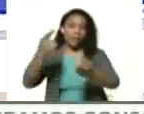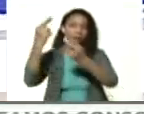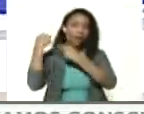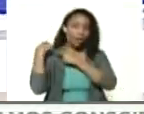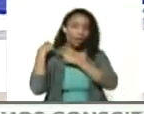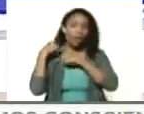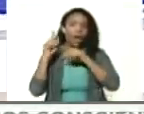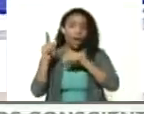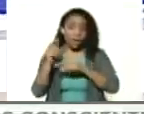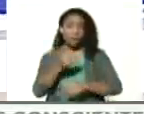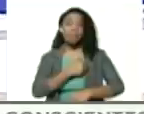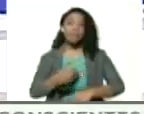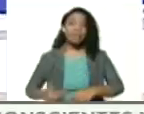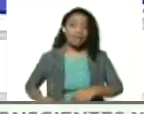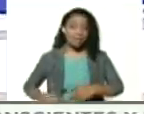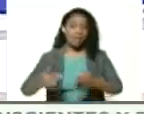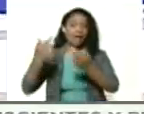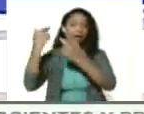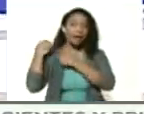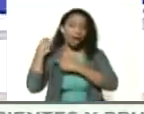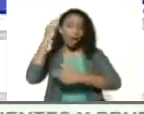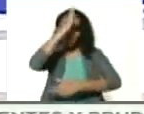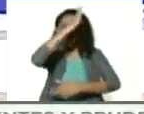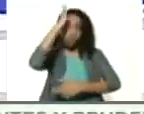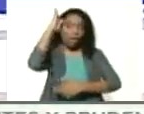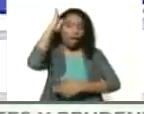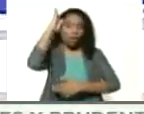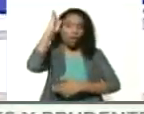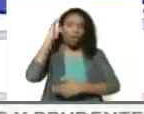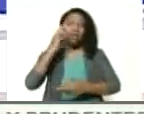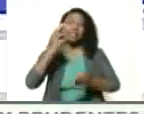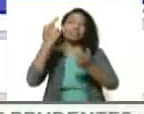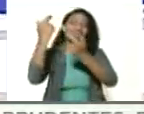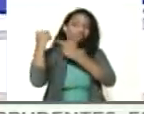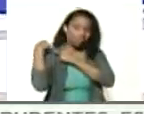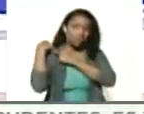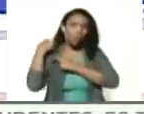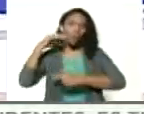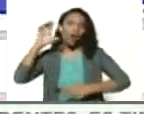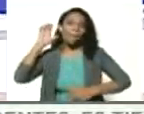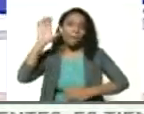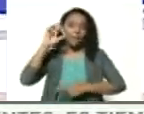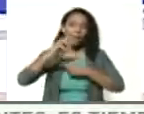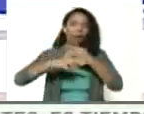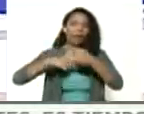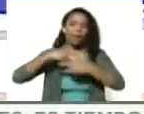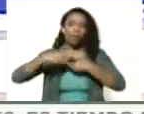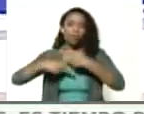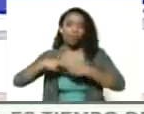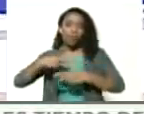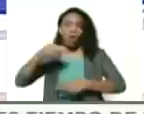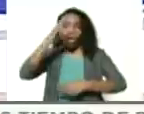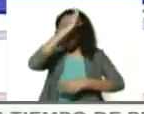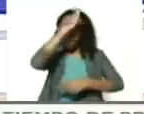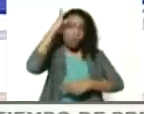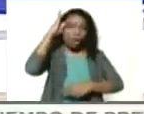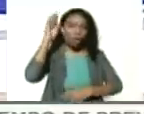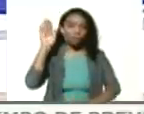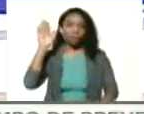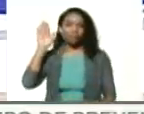un presidente encargado, Diosdado Cabello, encargado por la patria y por la revolución. Diosdado se